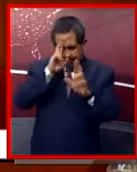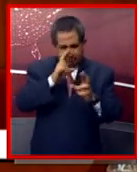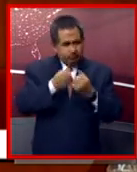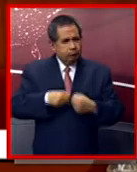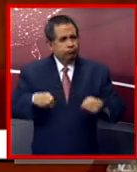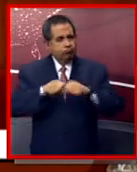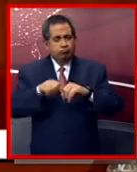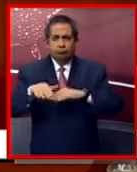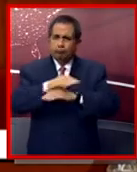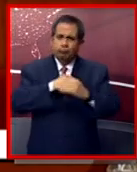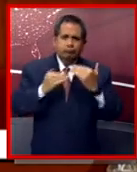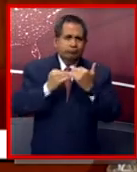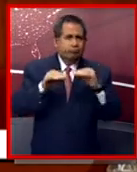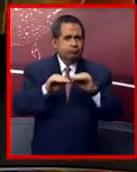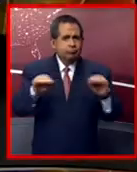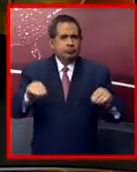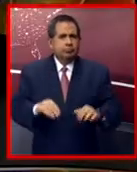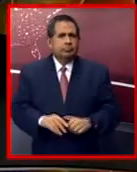sociedad.